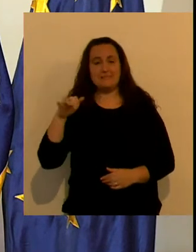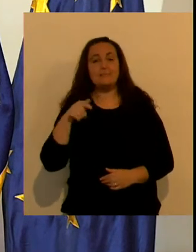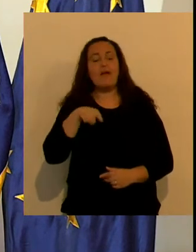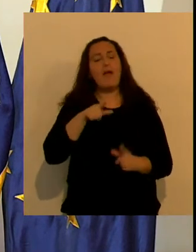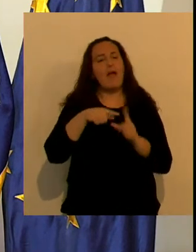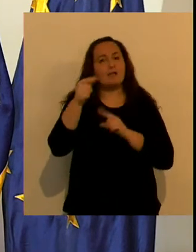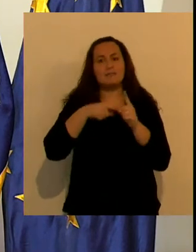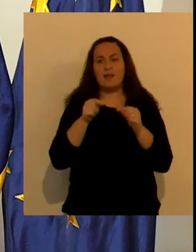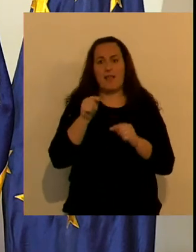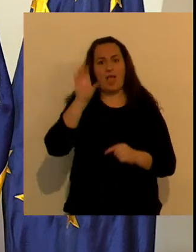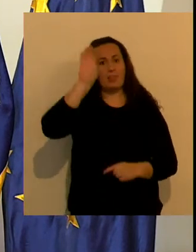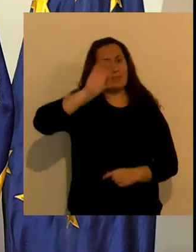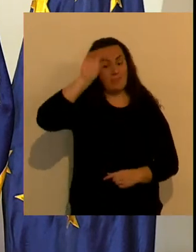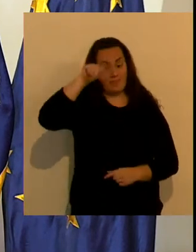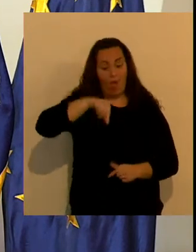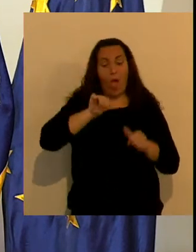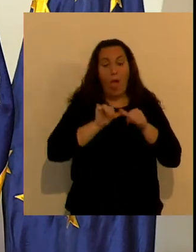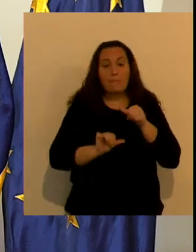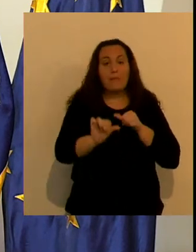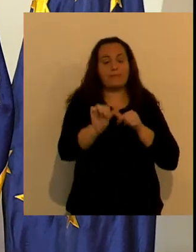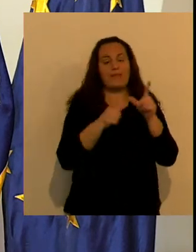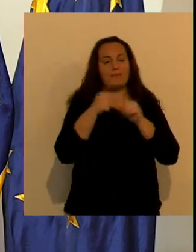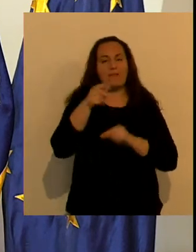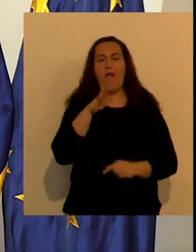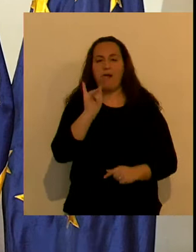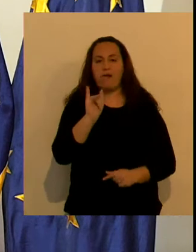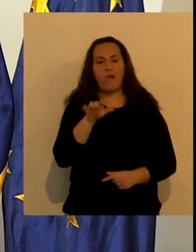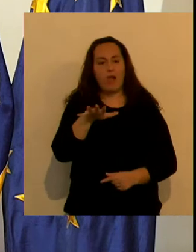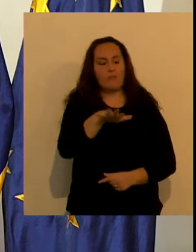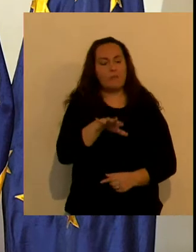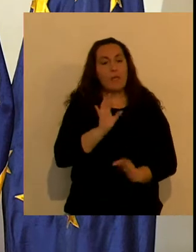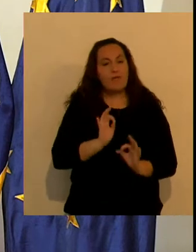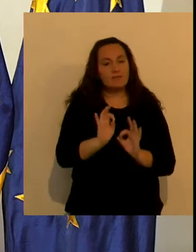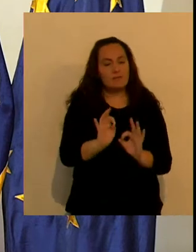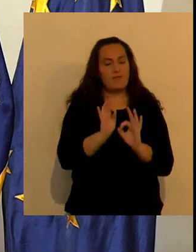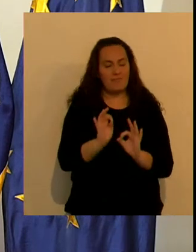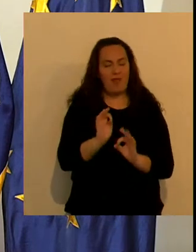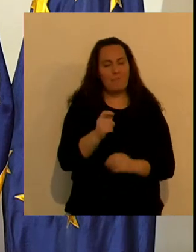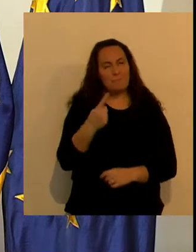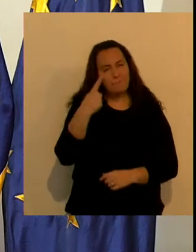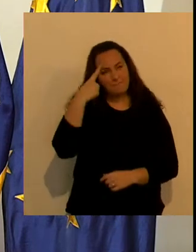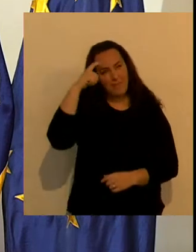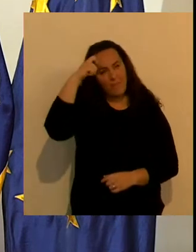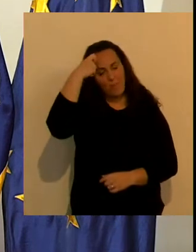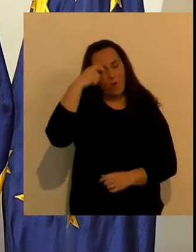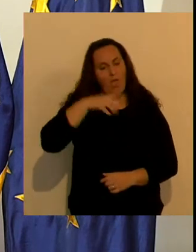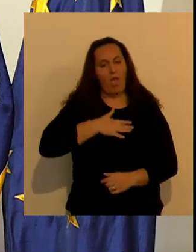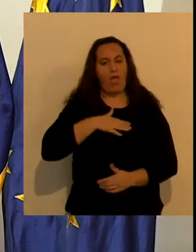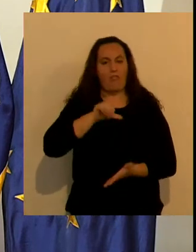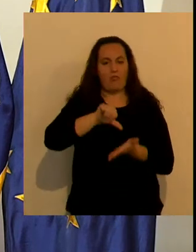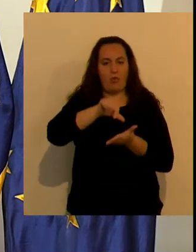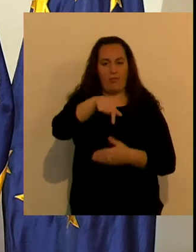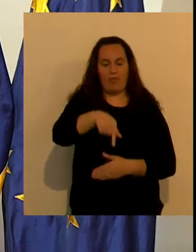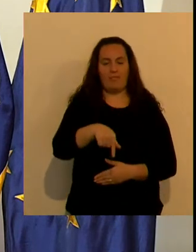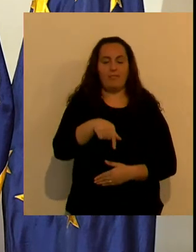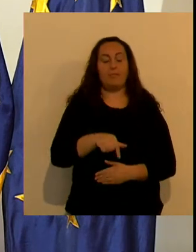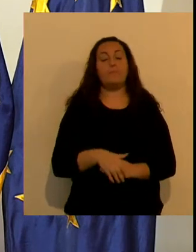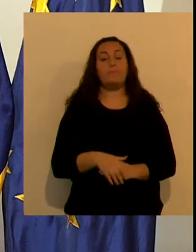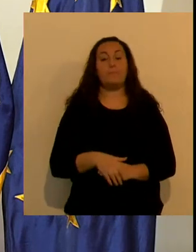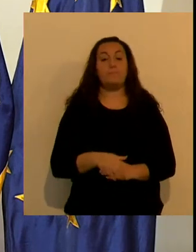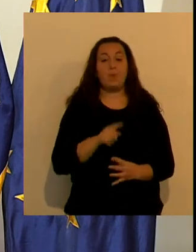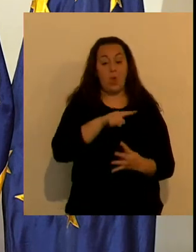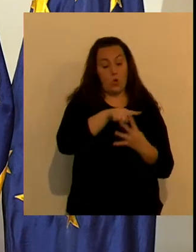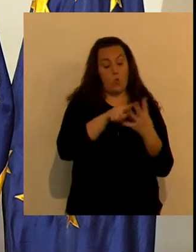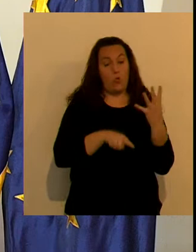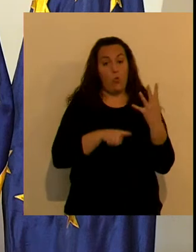ciencia que a partir de hoy dispondrá de un lugar privilegiado en la memoria de nuestra ciudad, siendo una de las cuatro estrellas